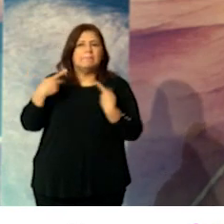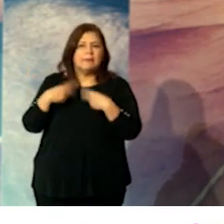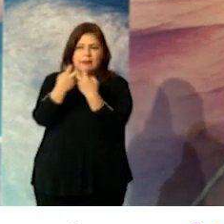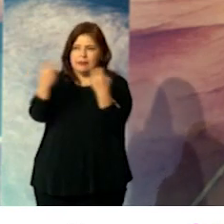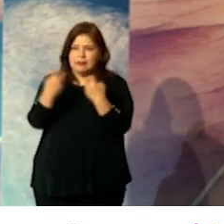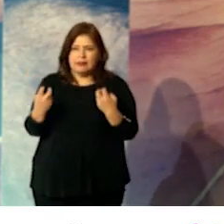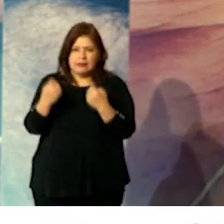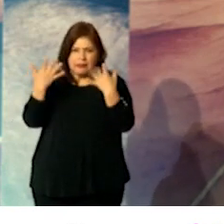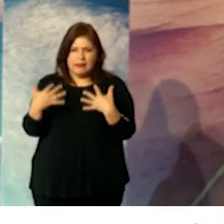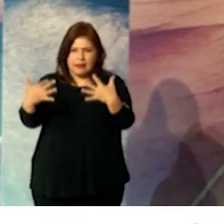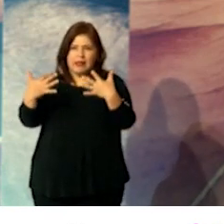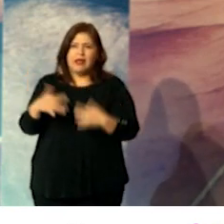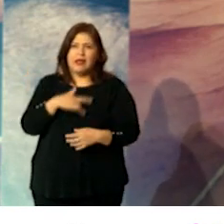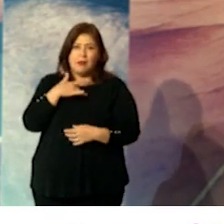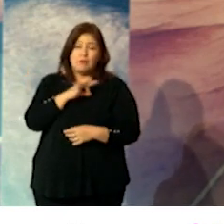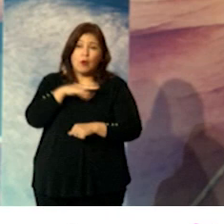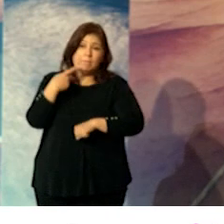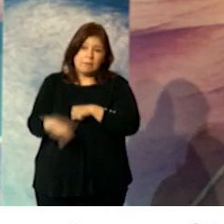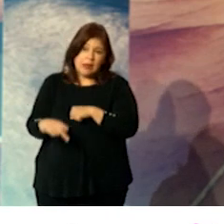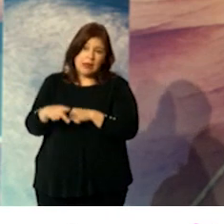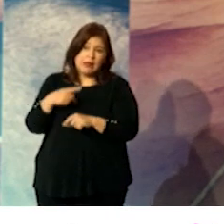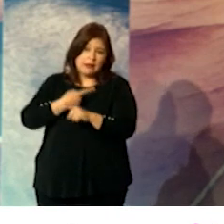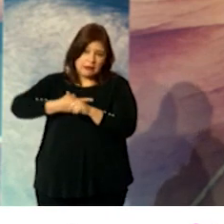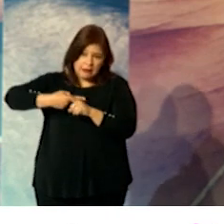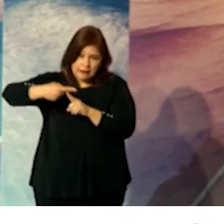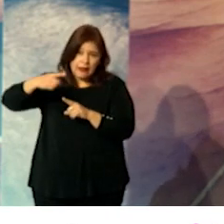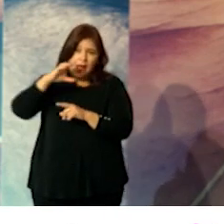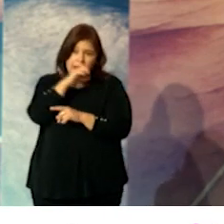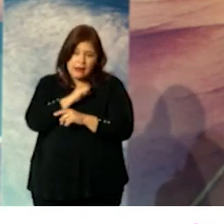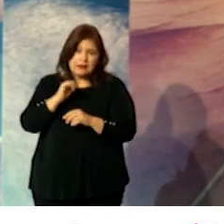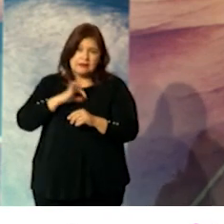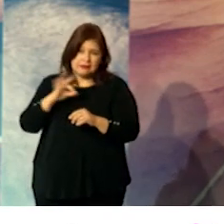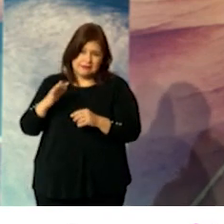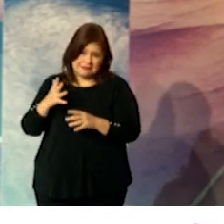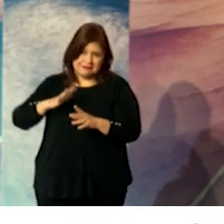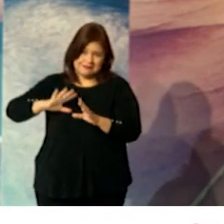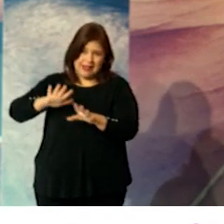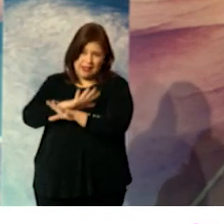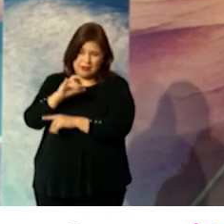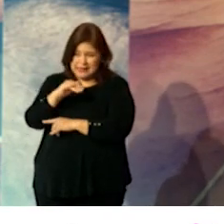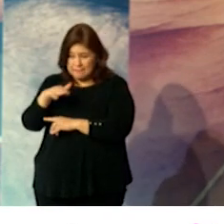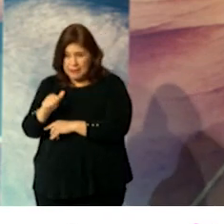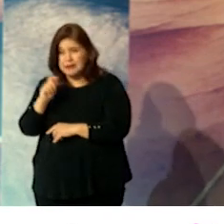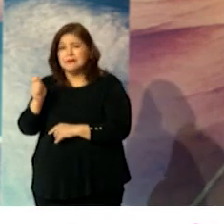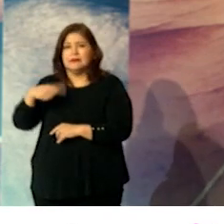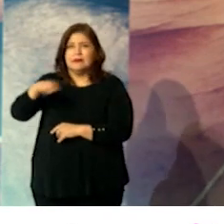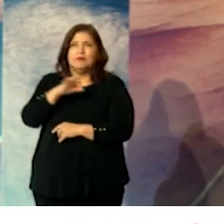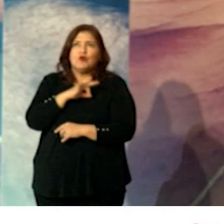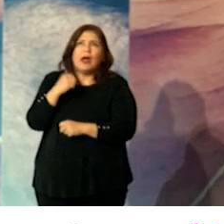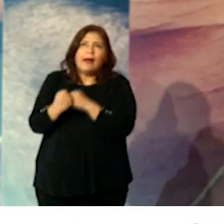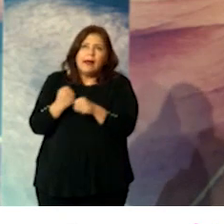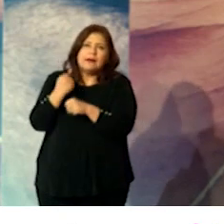aquí estamos en una condición de vulnerabilidad al cambio climático. ¿Cuántos años nos va a llevar a hacer exigible